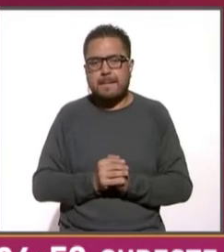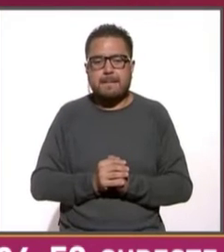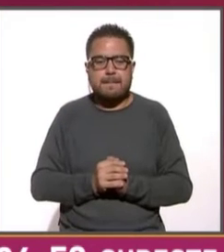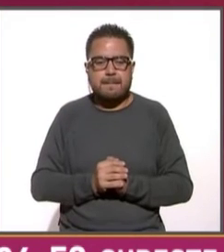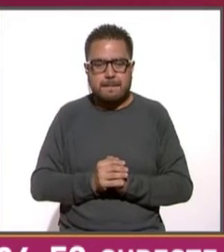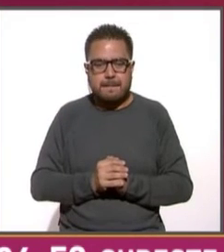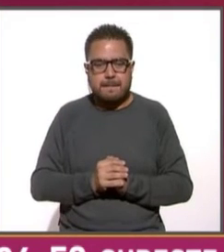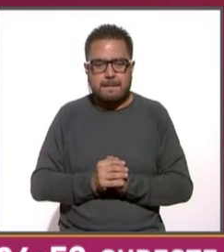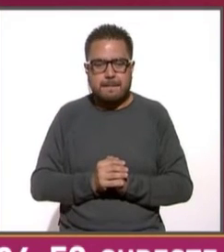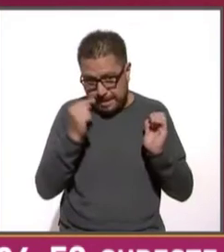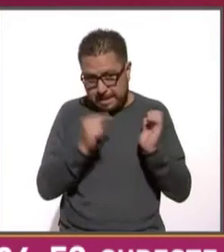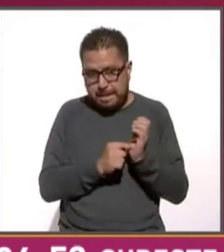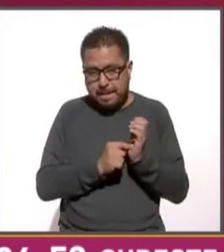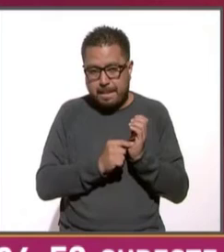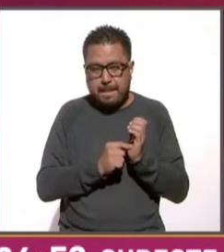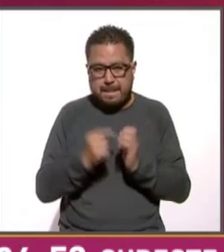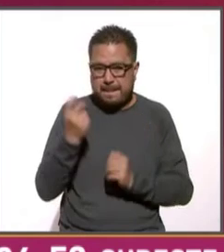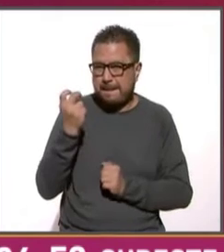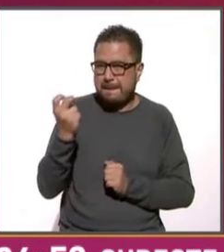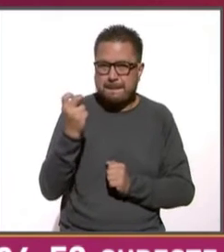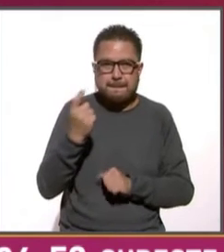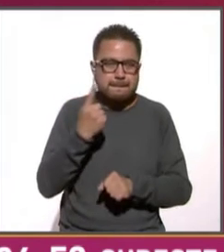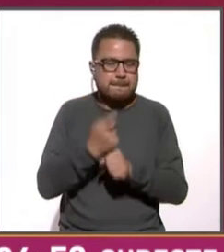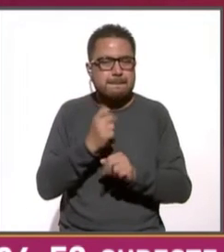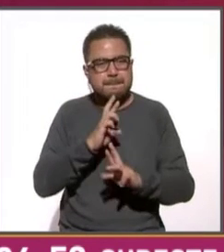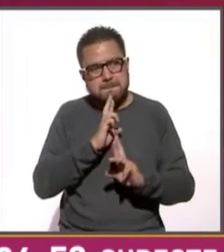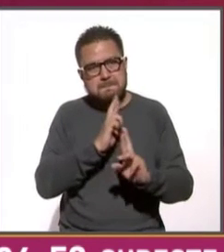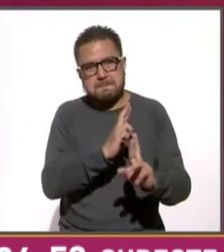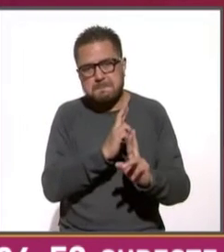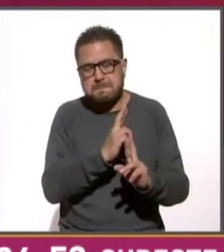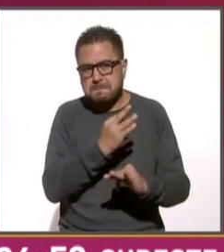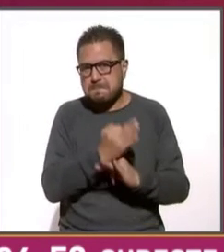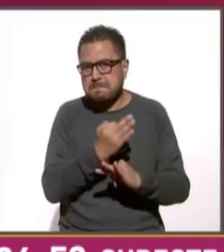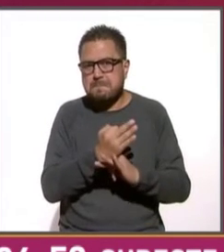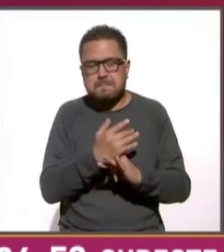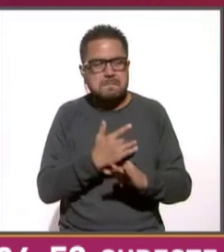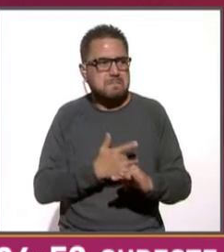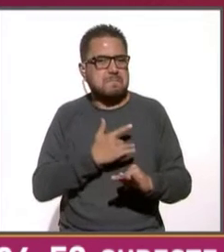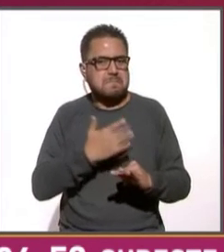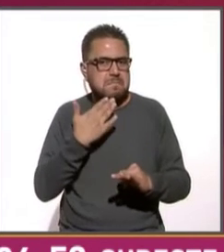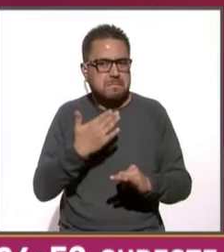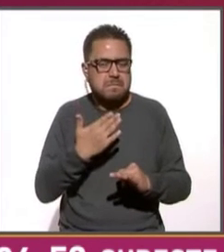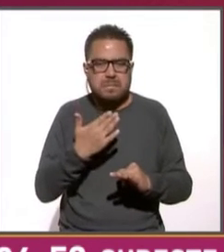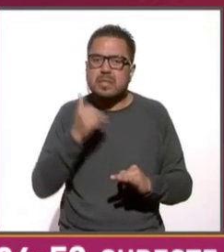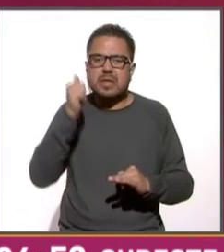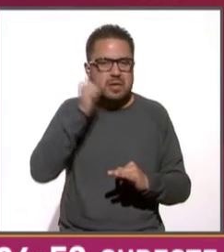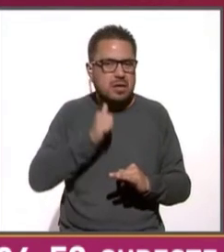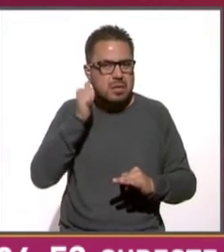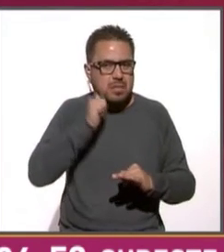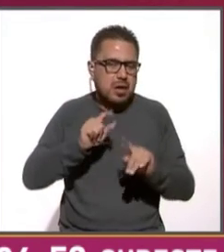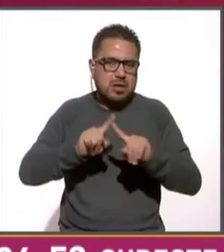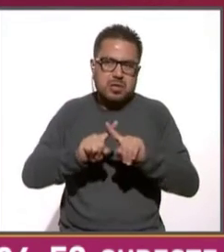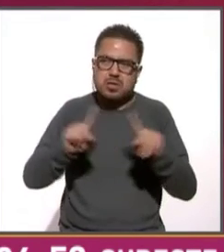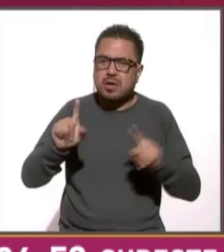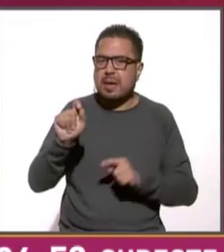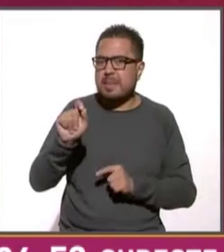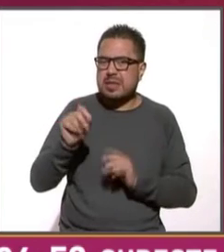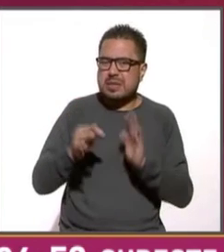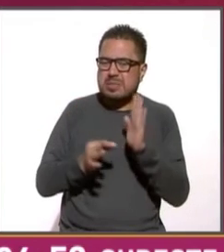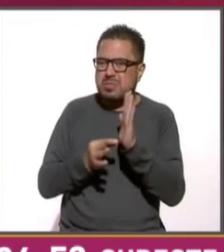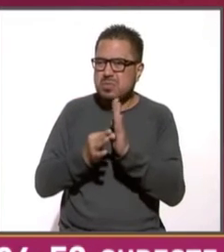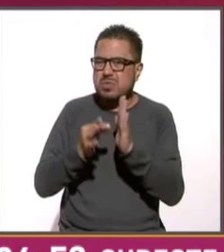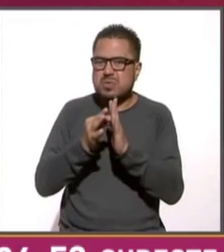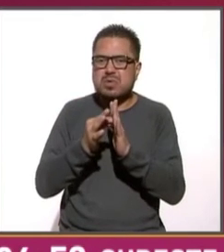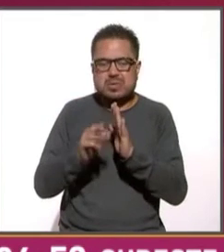Entonces creo que ese es un primer resultado, como te decía, predecible. Siempre mantuvo una diferencia de 20 puntos más